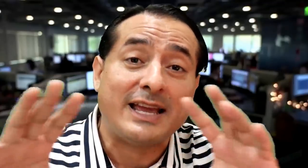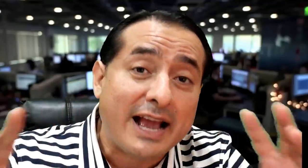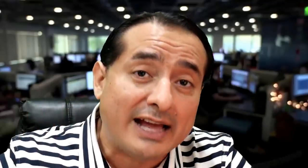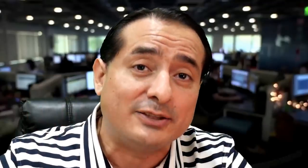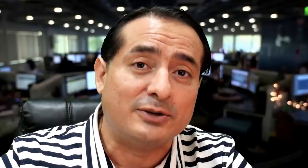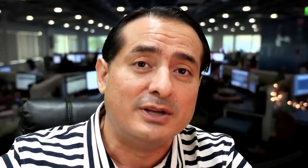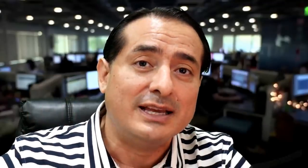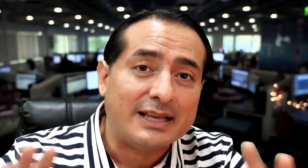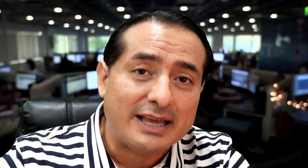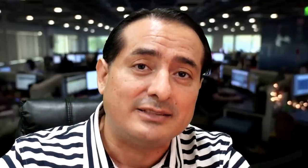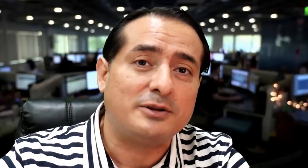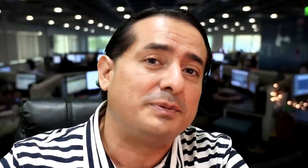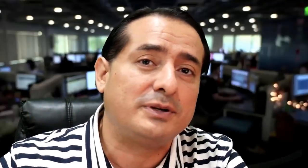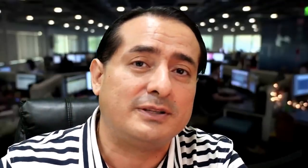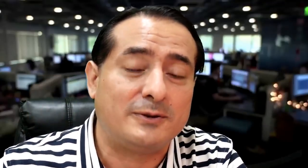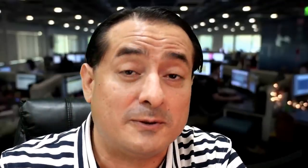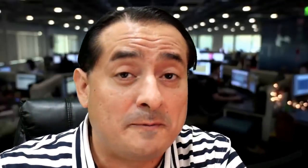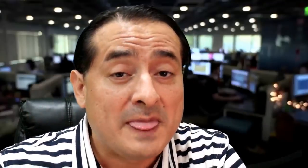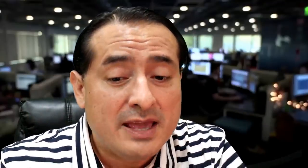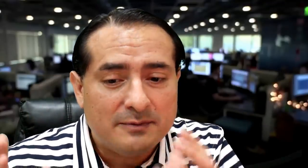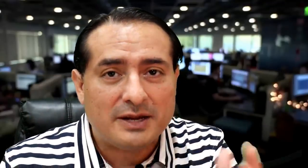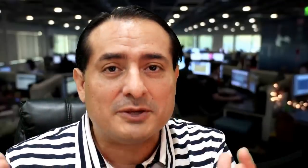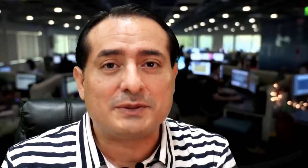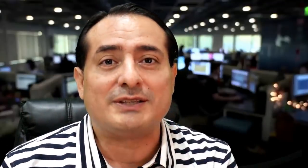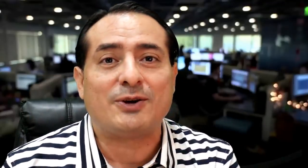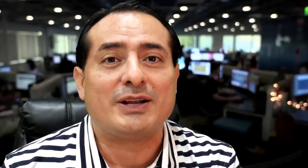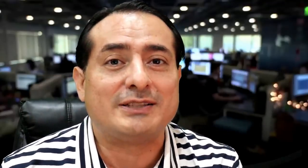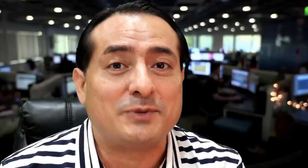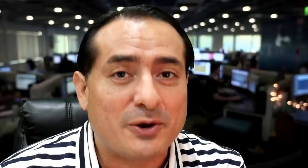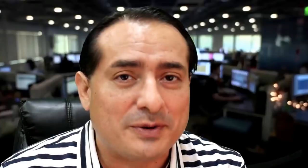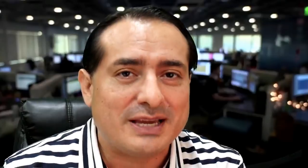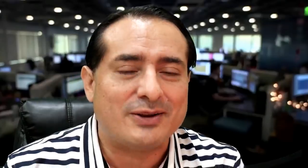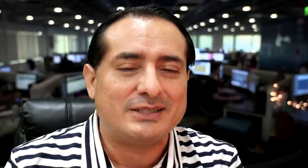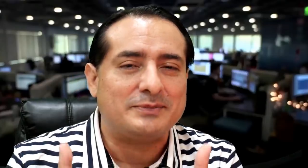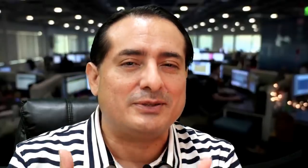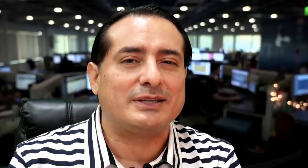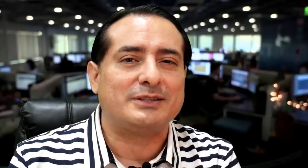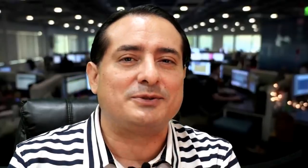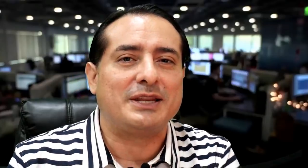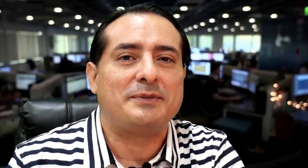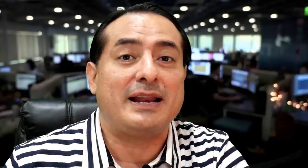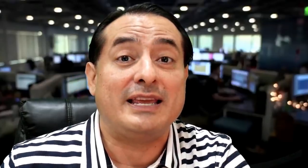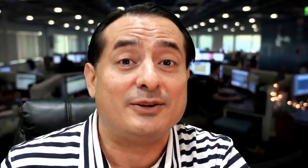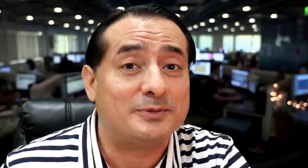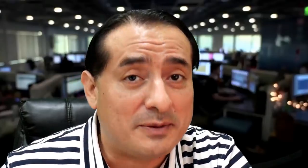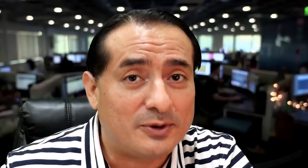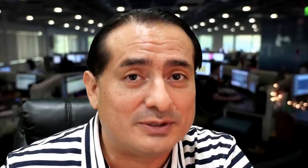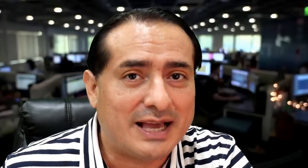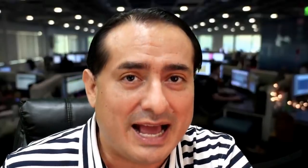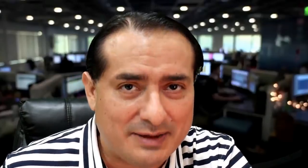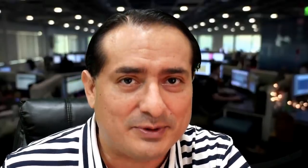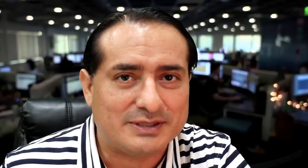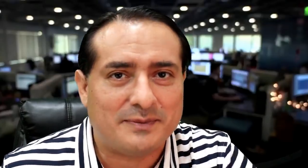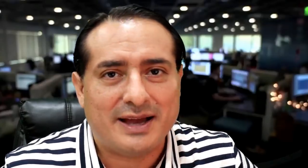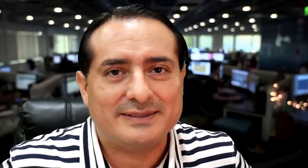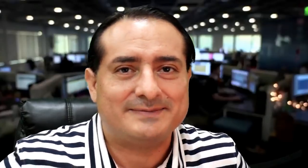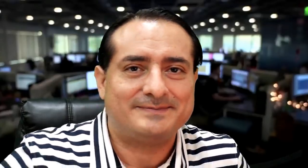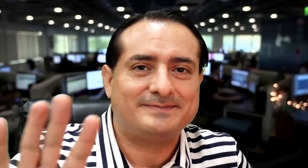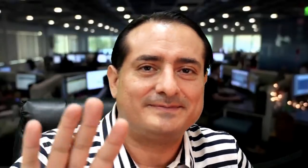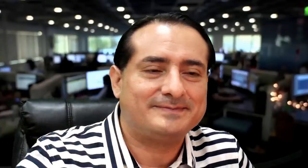entregando que es lo peor de todo bien me gusta ese estado gracias por acompañarnos les invito a que se suscriban y nos vemos a la